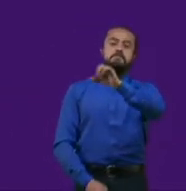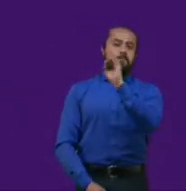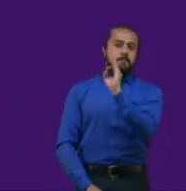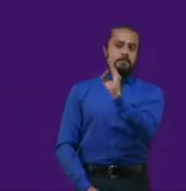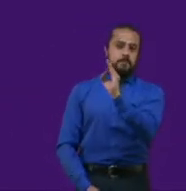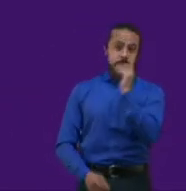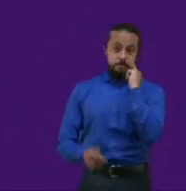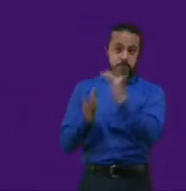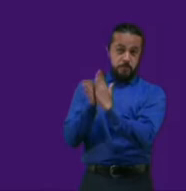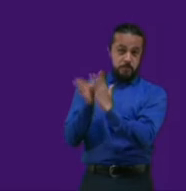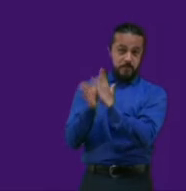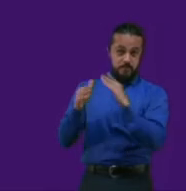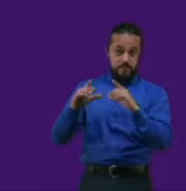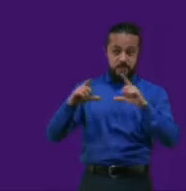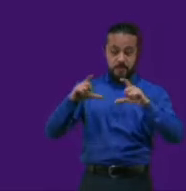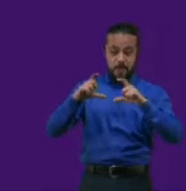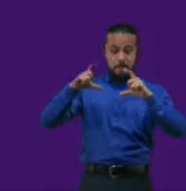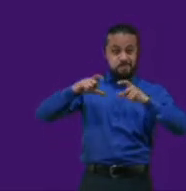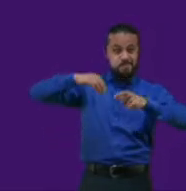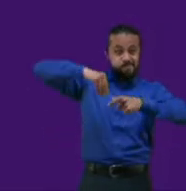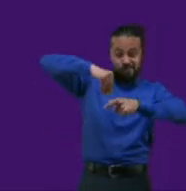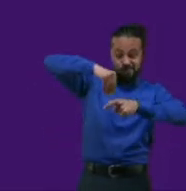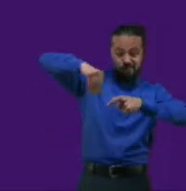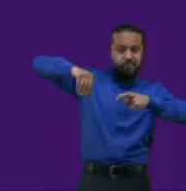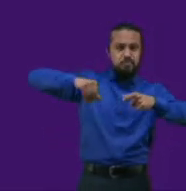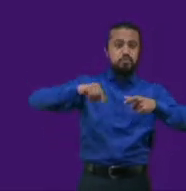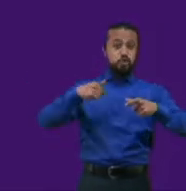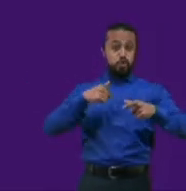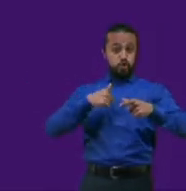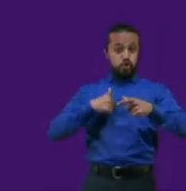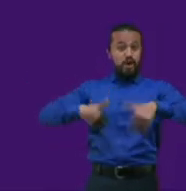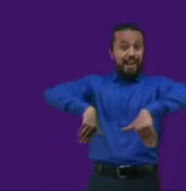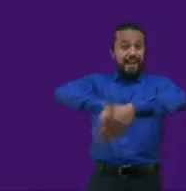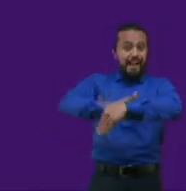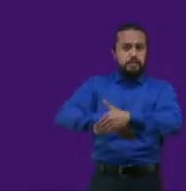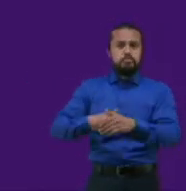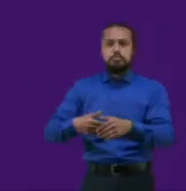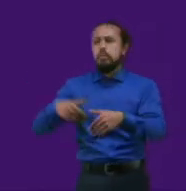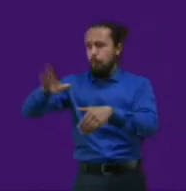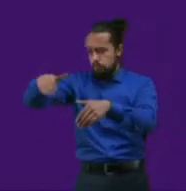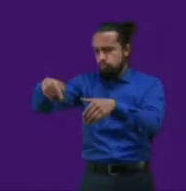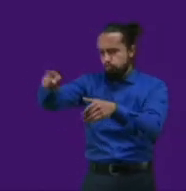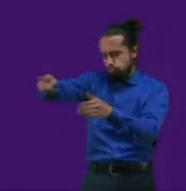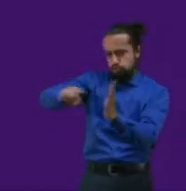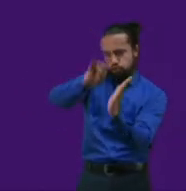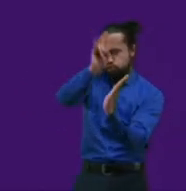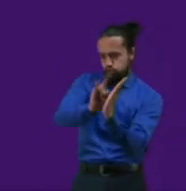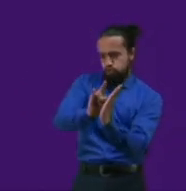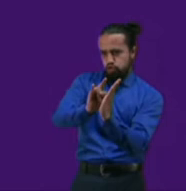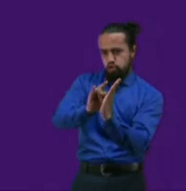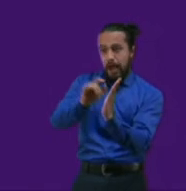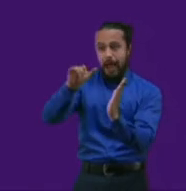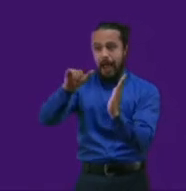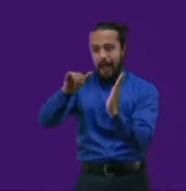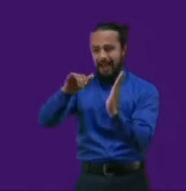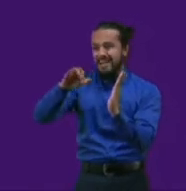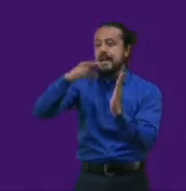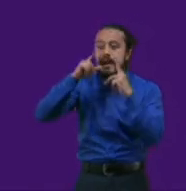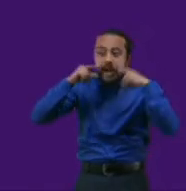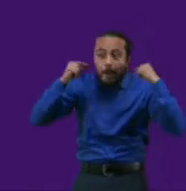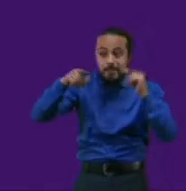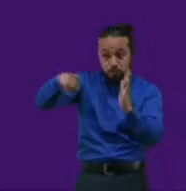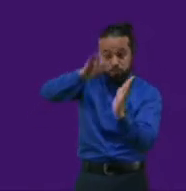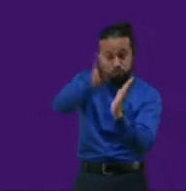creo que vale la pena enfatizar en la importancia para nosotros como emprendedores